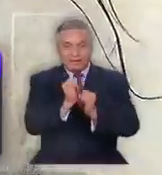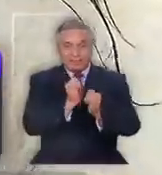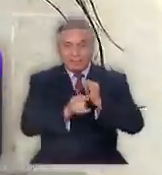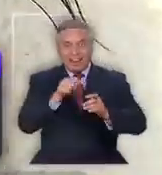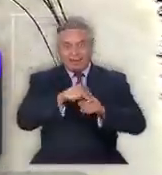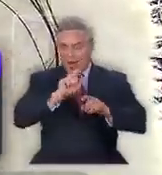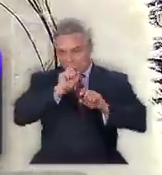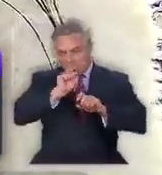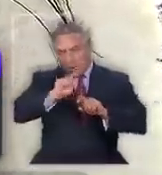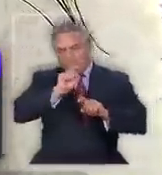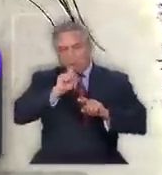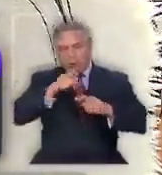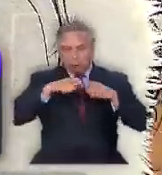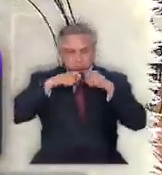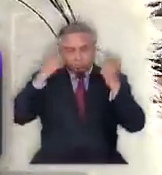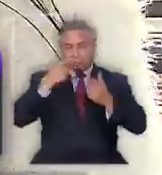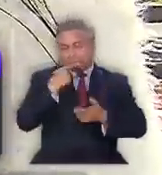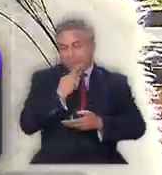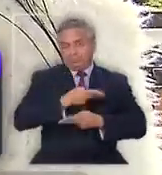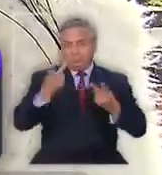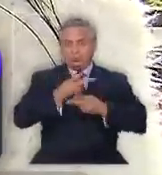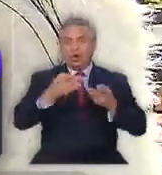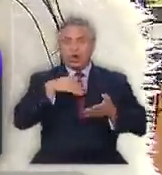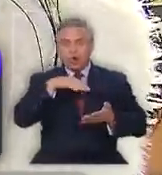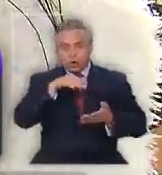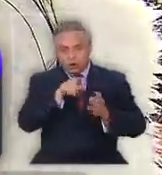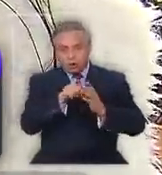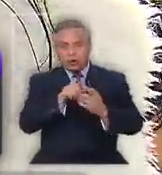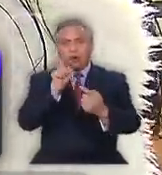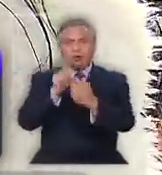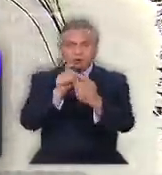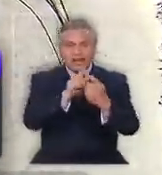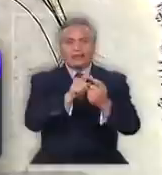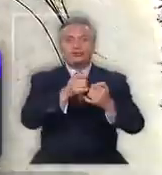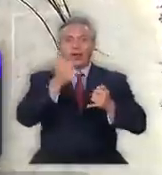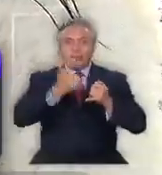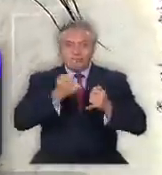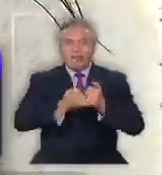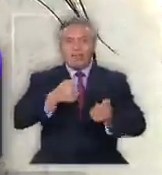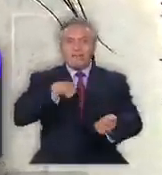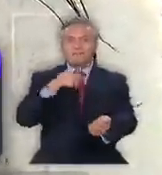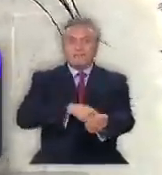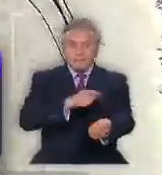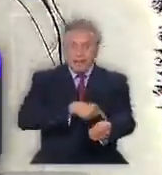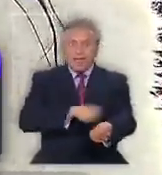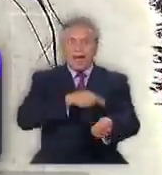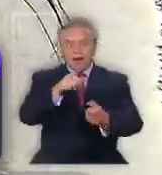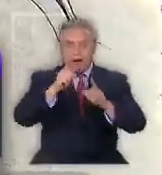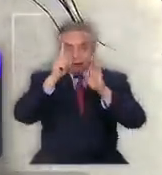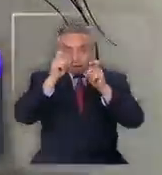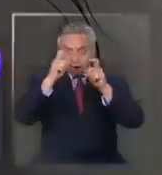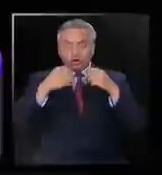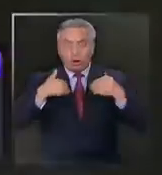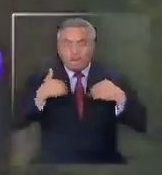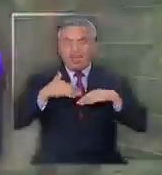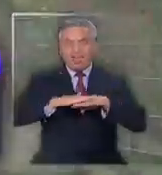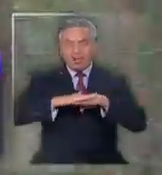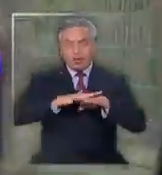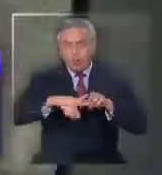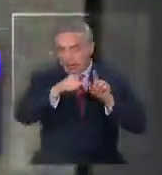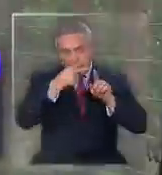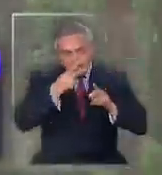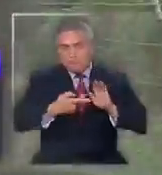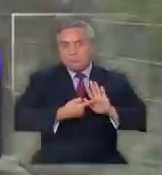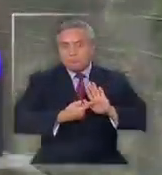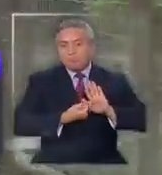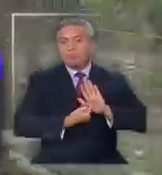fue donde él utilizó todos mis contactos, amistades, familiares, difundió fotografías mías desnudas. Calvario que